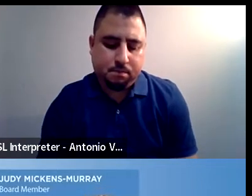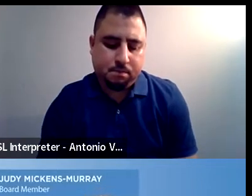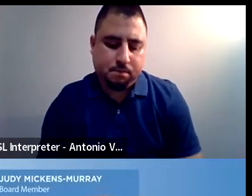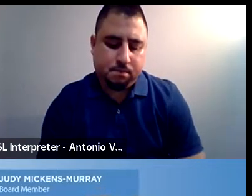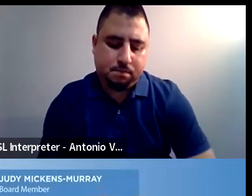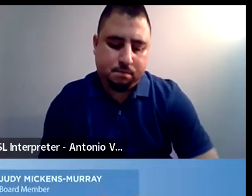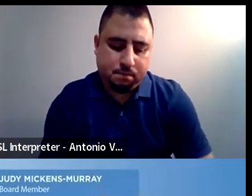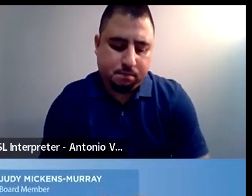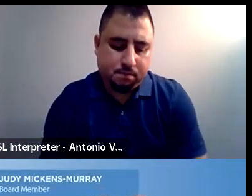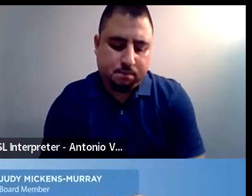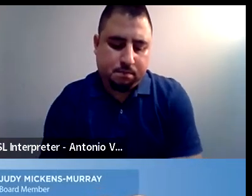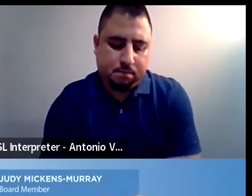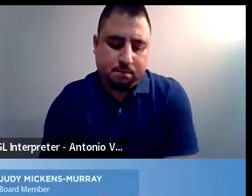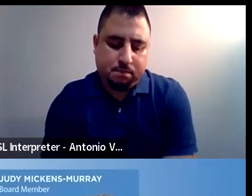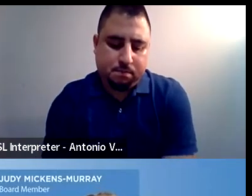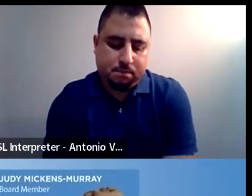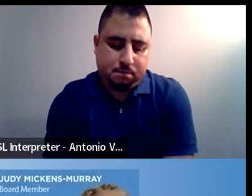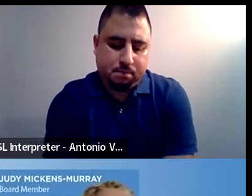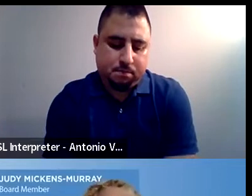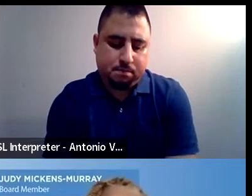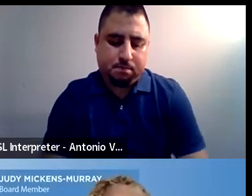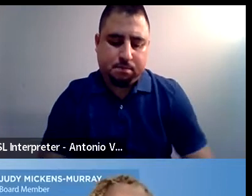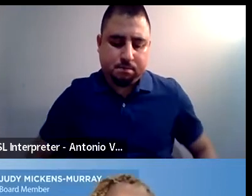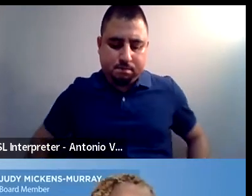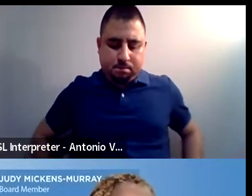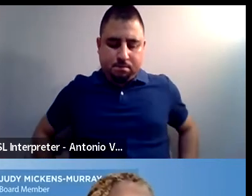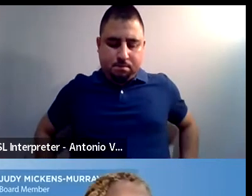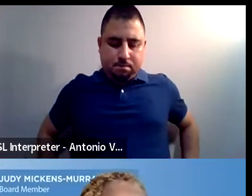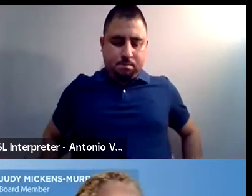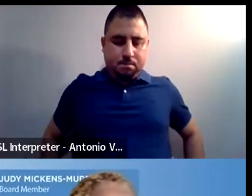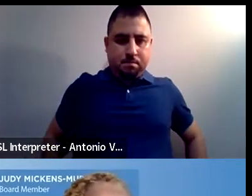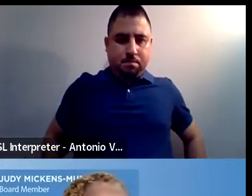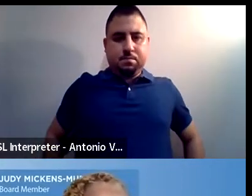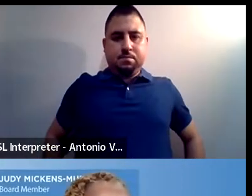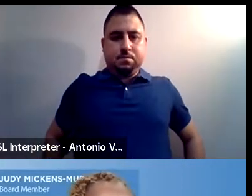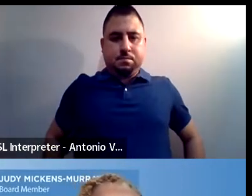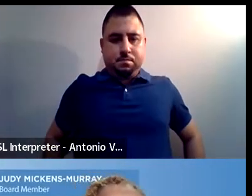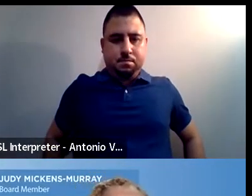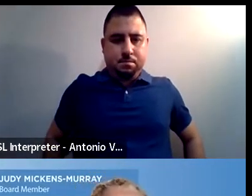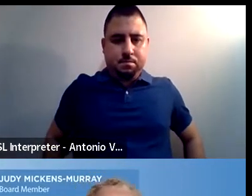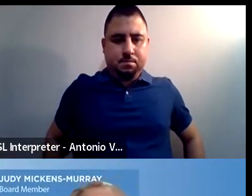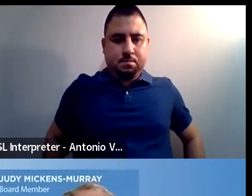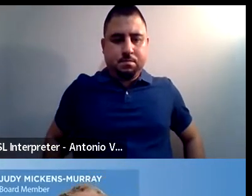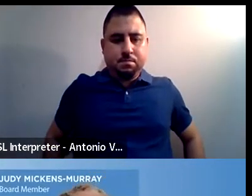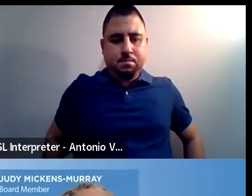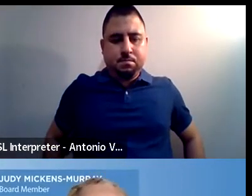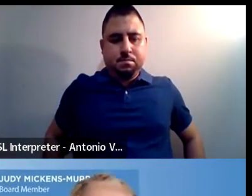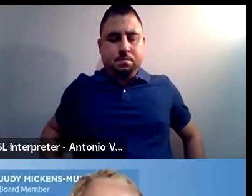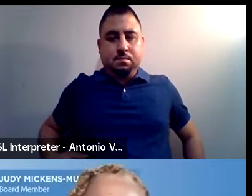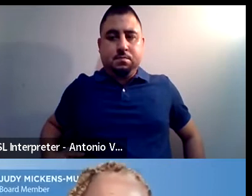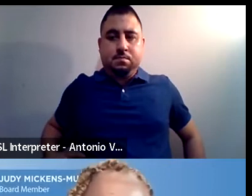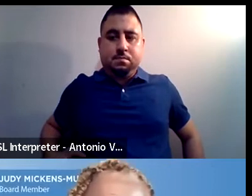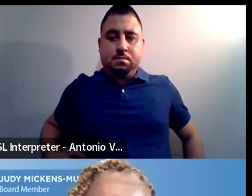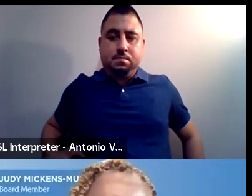School. Una elementary que está de 7 estrellas. Y pues en las evaluaciones que él